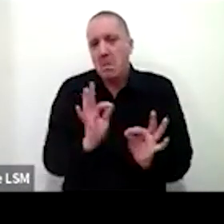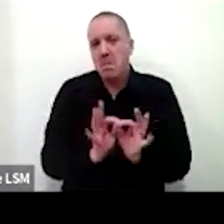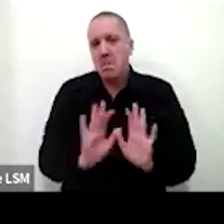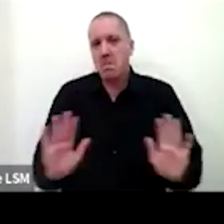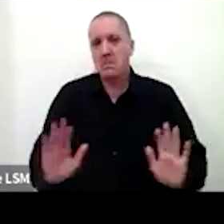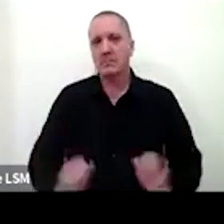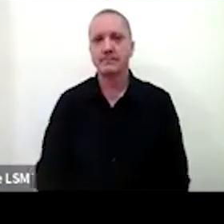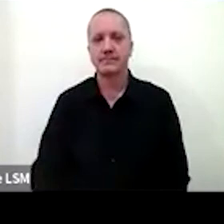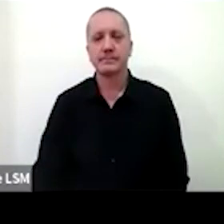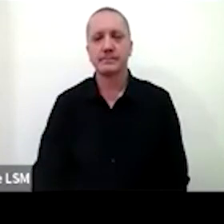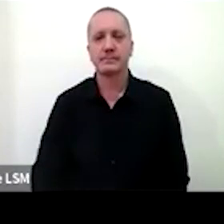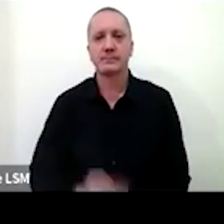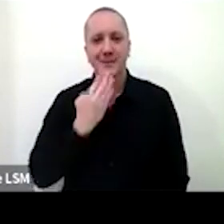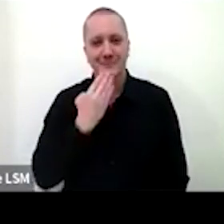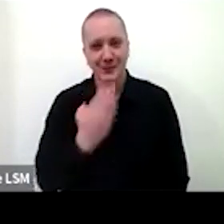Bien.